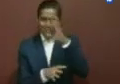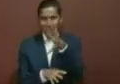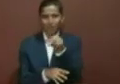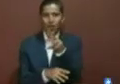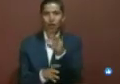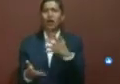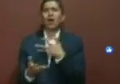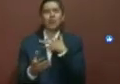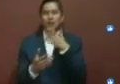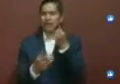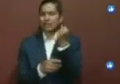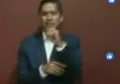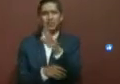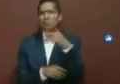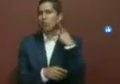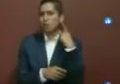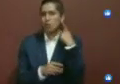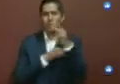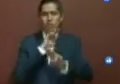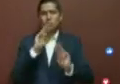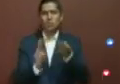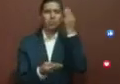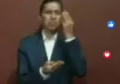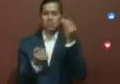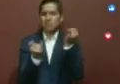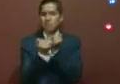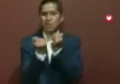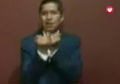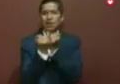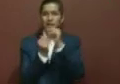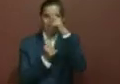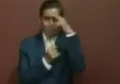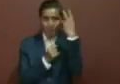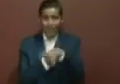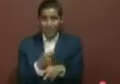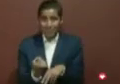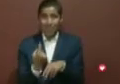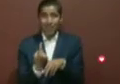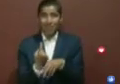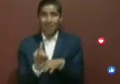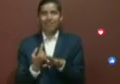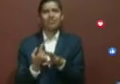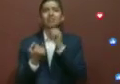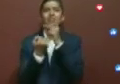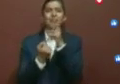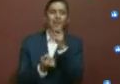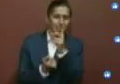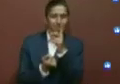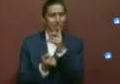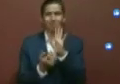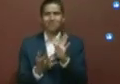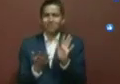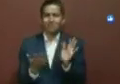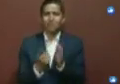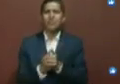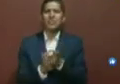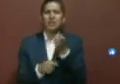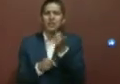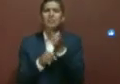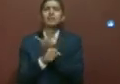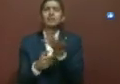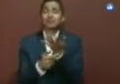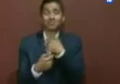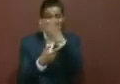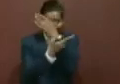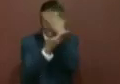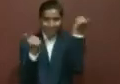vive el mundo, los partidos políticos en el mundo. Y México no es la excepción y el PRD no es la excepción. ¿Qué va a pasar con ellos? ¿Quién